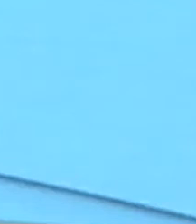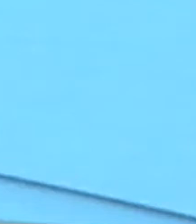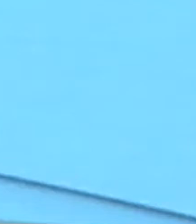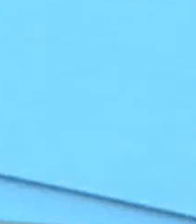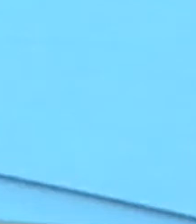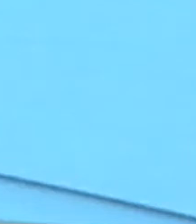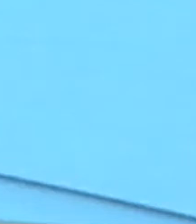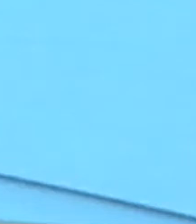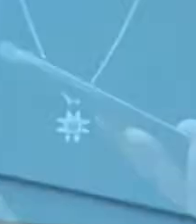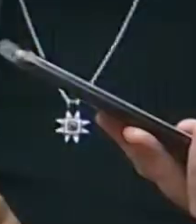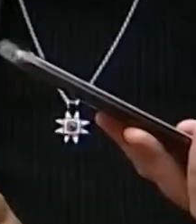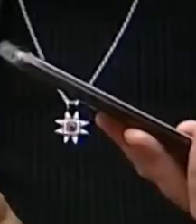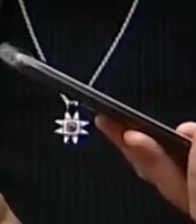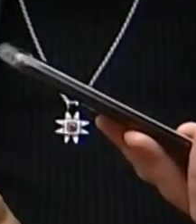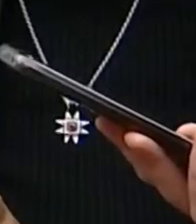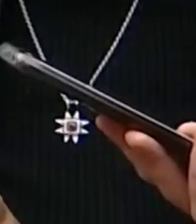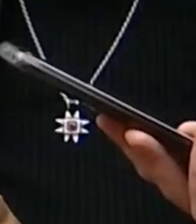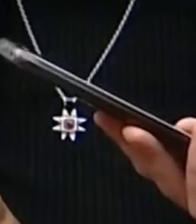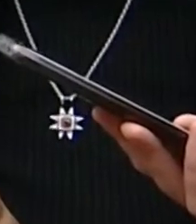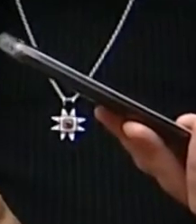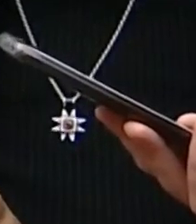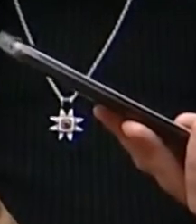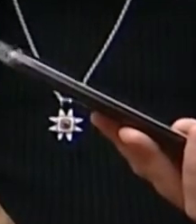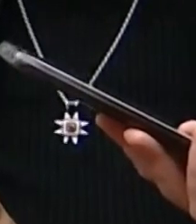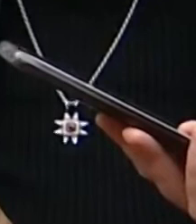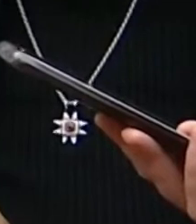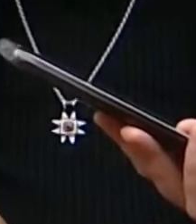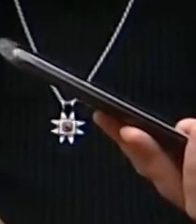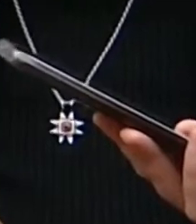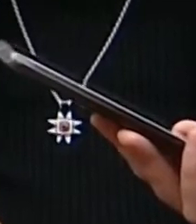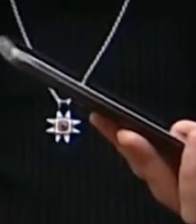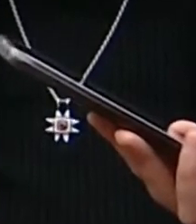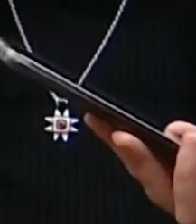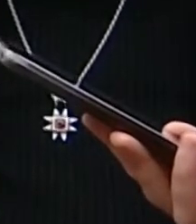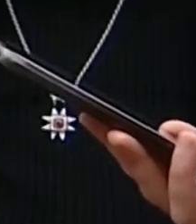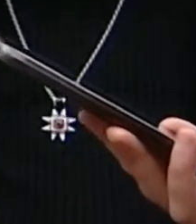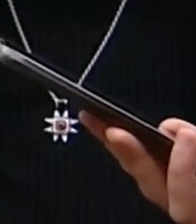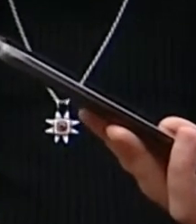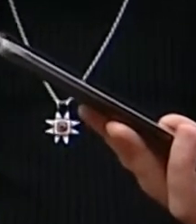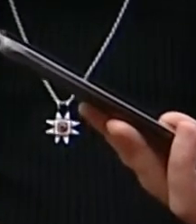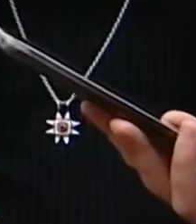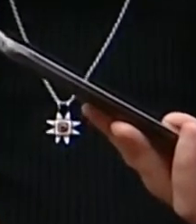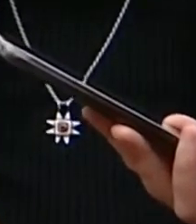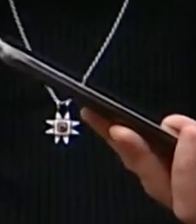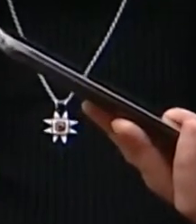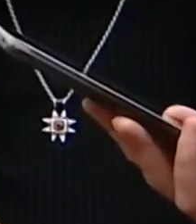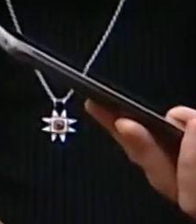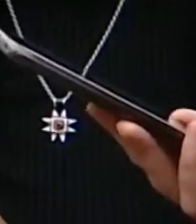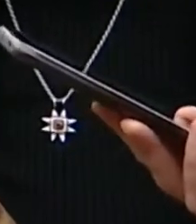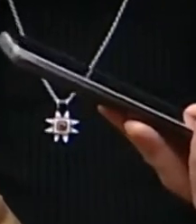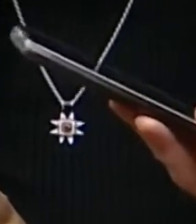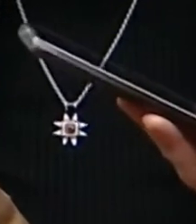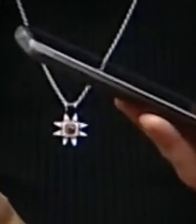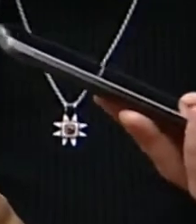atención odontológica. Empezamos ahora de mañana y ya está la agenda cubierta para esta semana y la que viene. La gente